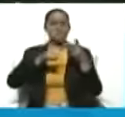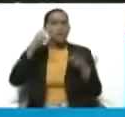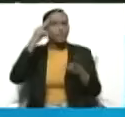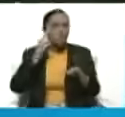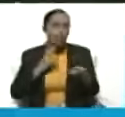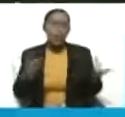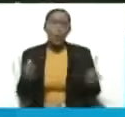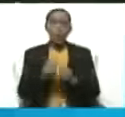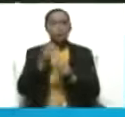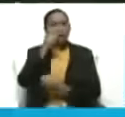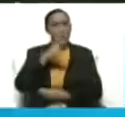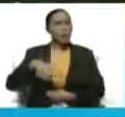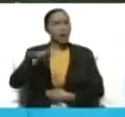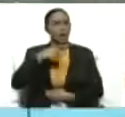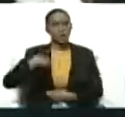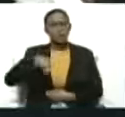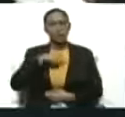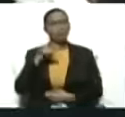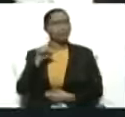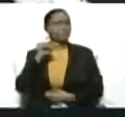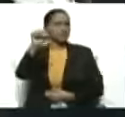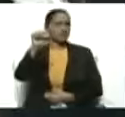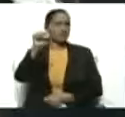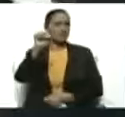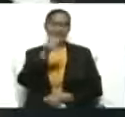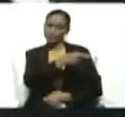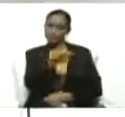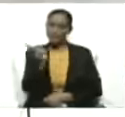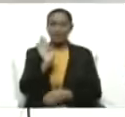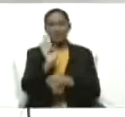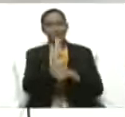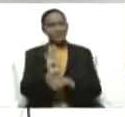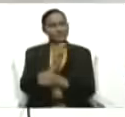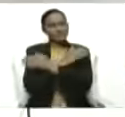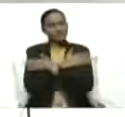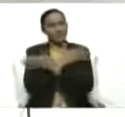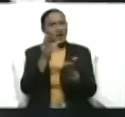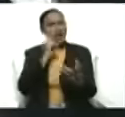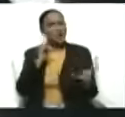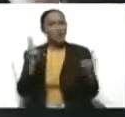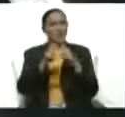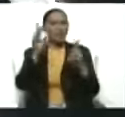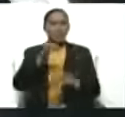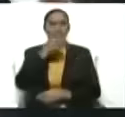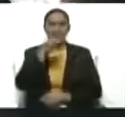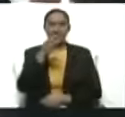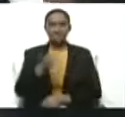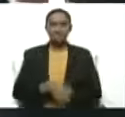pueblo, nosotros ¡venceremos! Cuídense mucho, pues un gran abrazo, nos vemos más tarde.